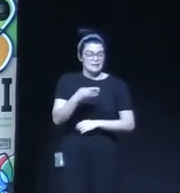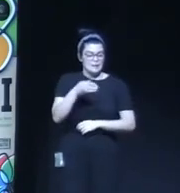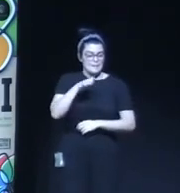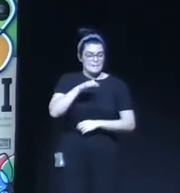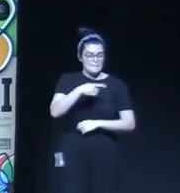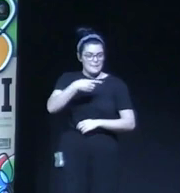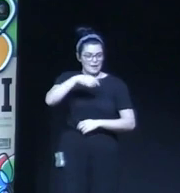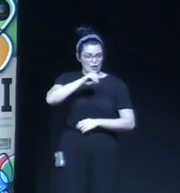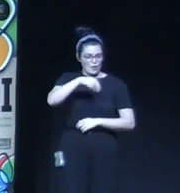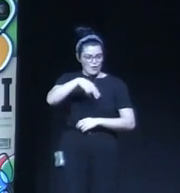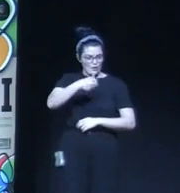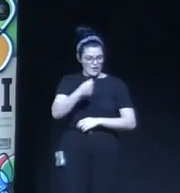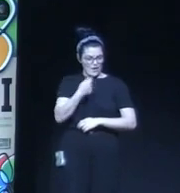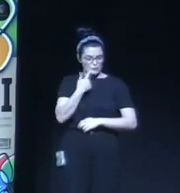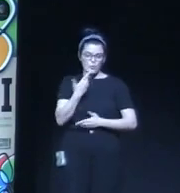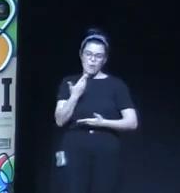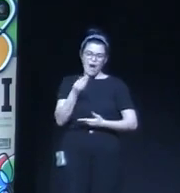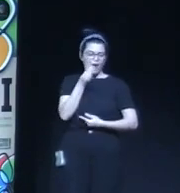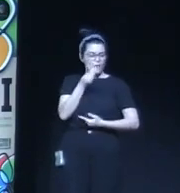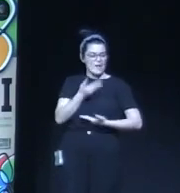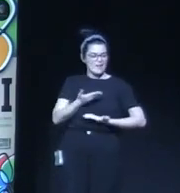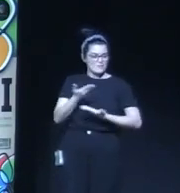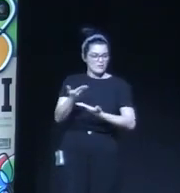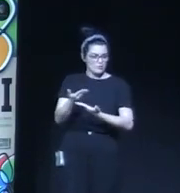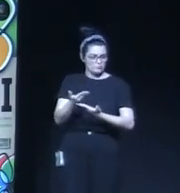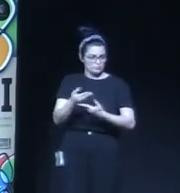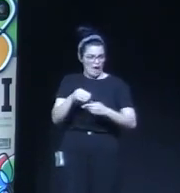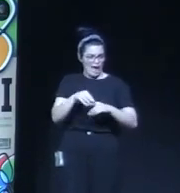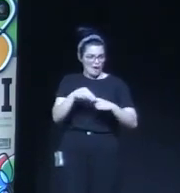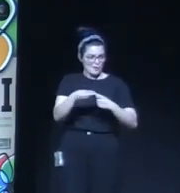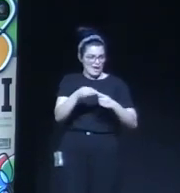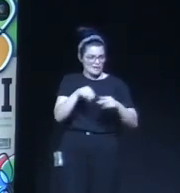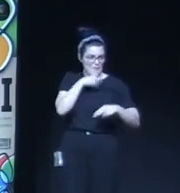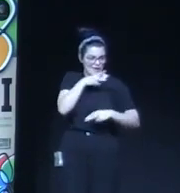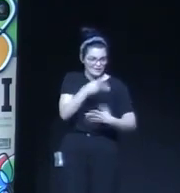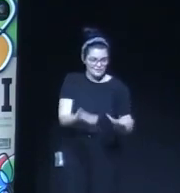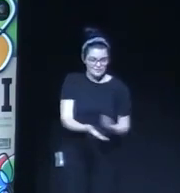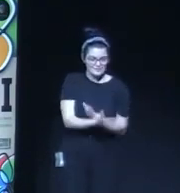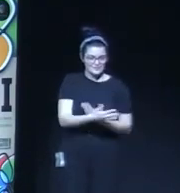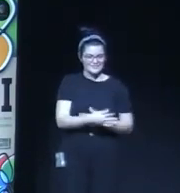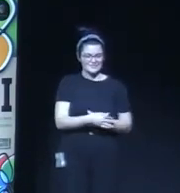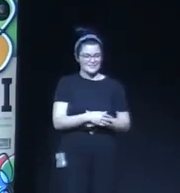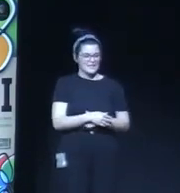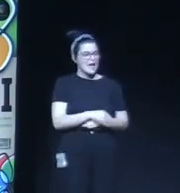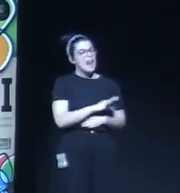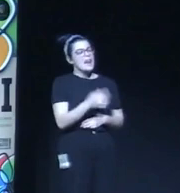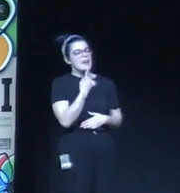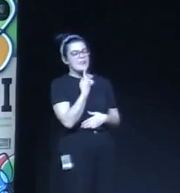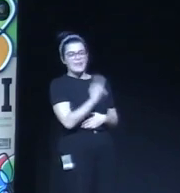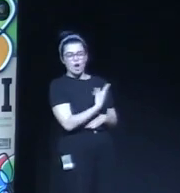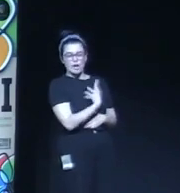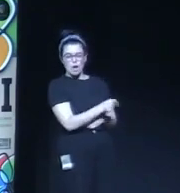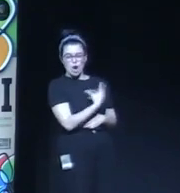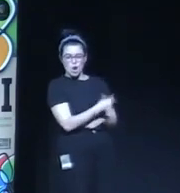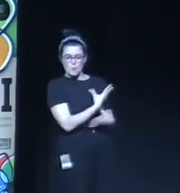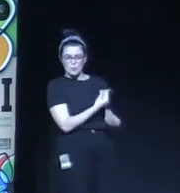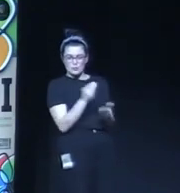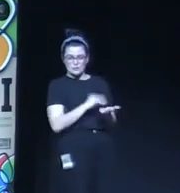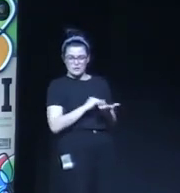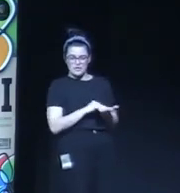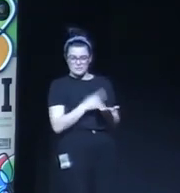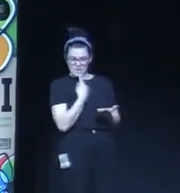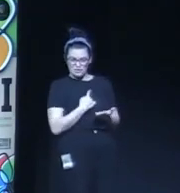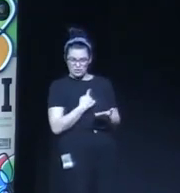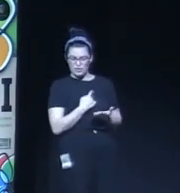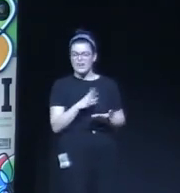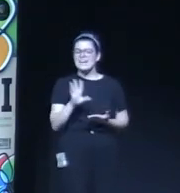la invitó a comer, ¿no? Unas vainas. Le dijo que no muchas veces. A mí me ha dicho, yo le dije que no muchas veces.